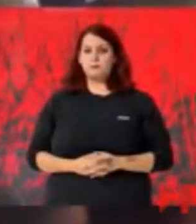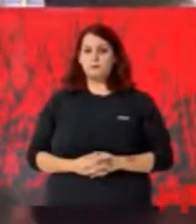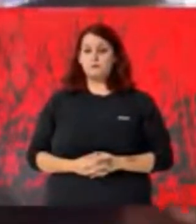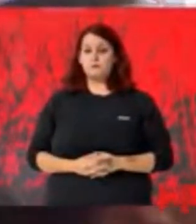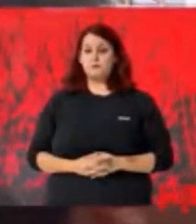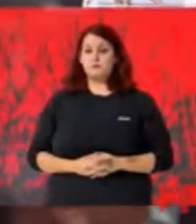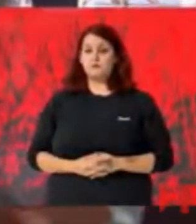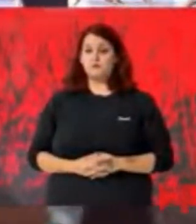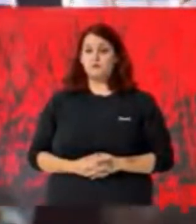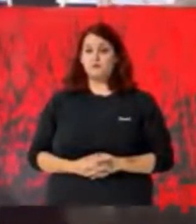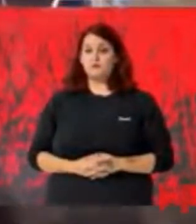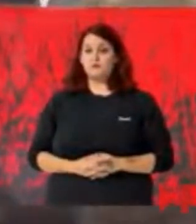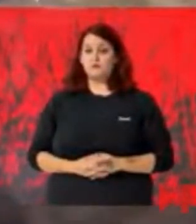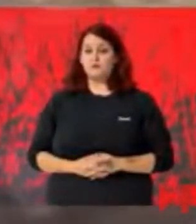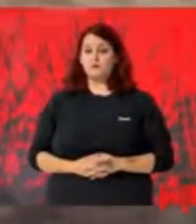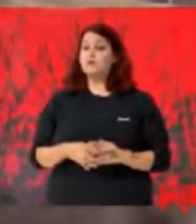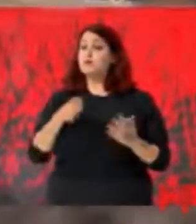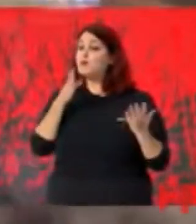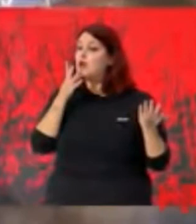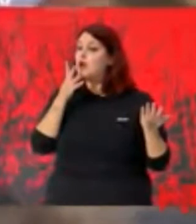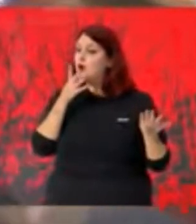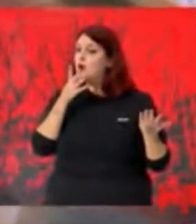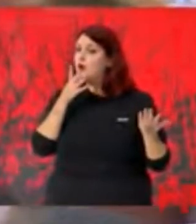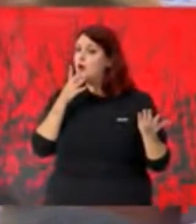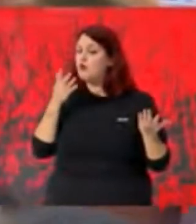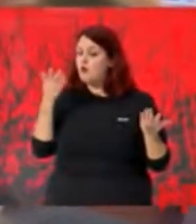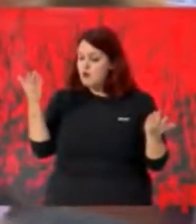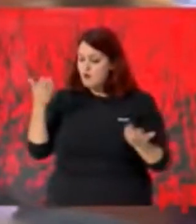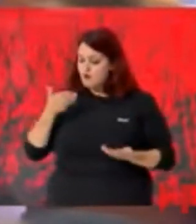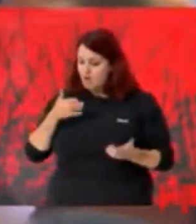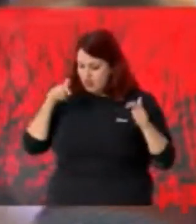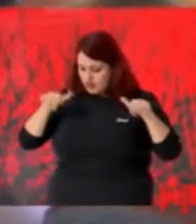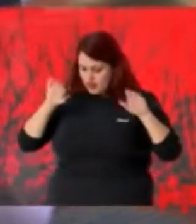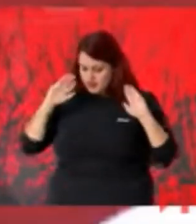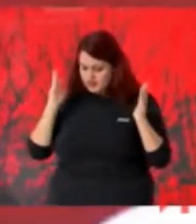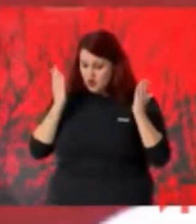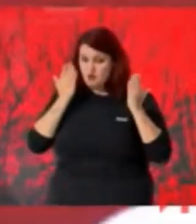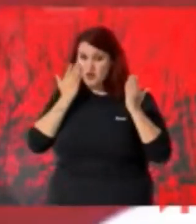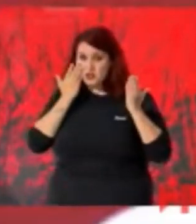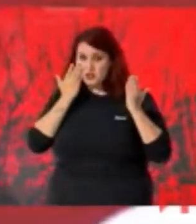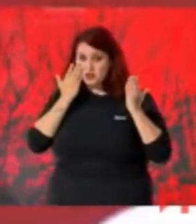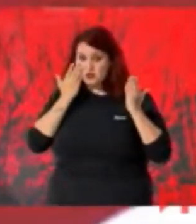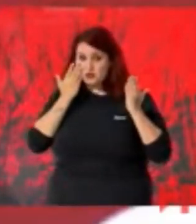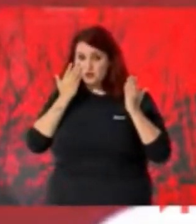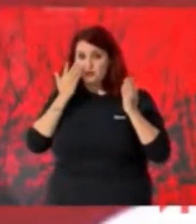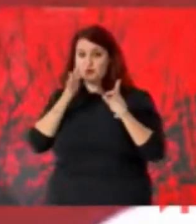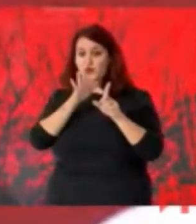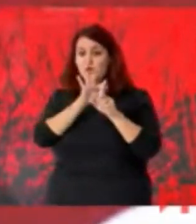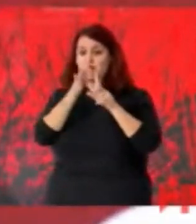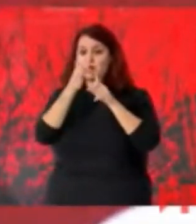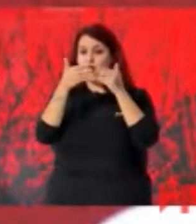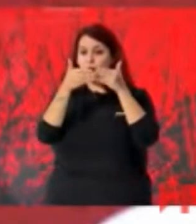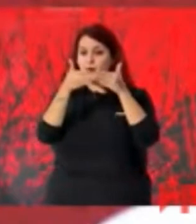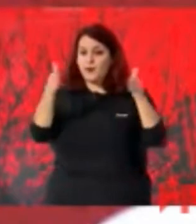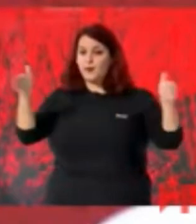Y Adriana, confío en que este sea el Congreso que de manera definitiva abra la puerta